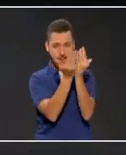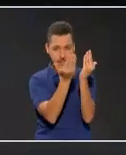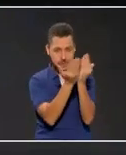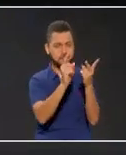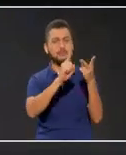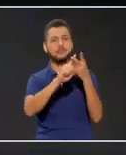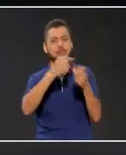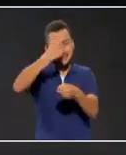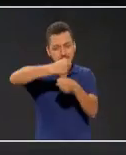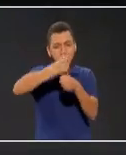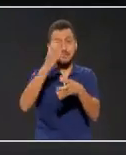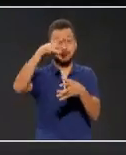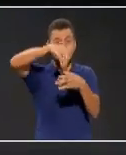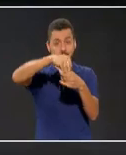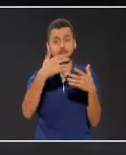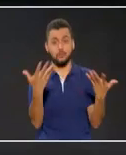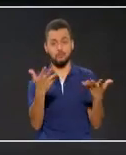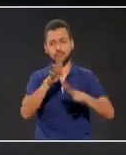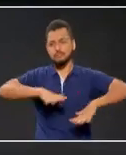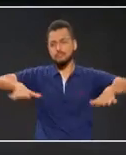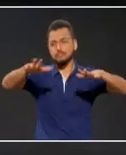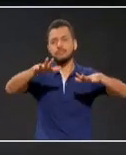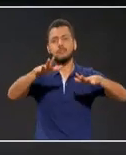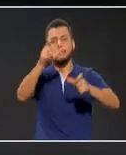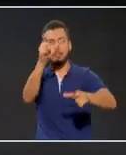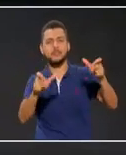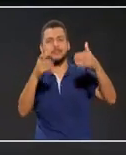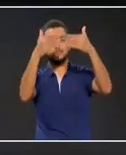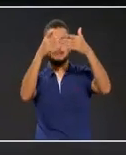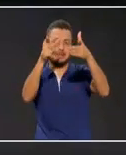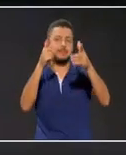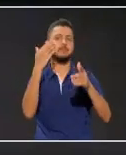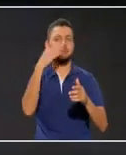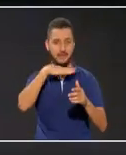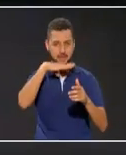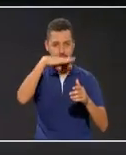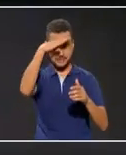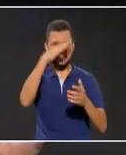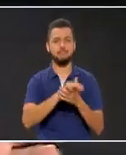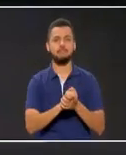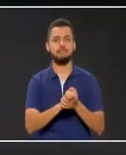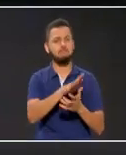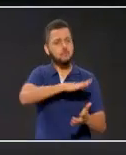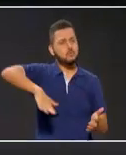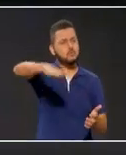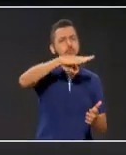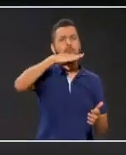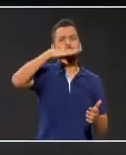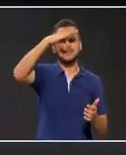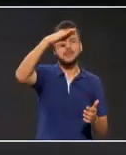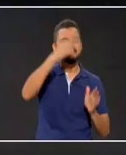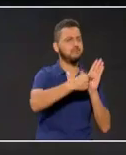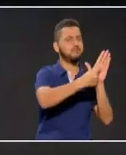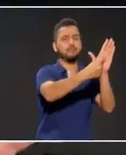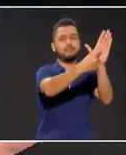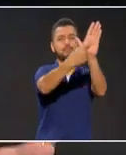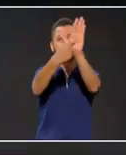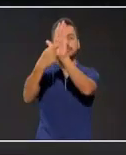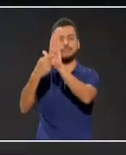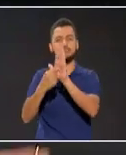vida y articulado a la vocación territorial. Vamos a vender a Medellín, a promoverla como una multilatina de emprendimiento